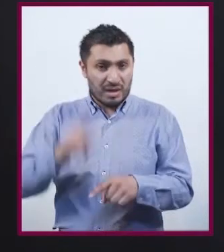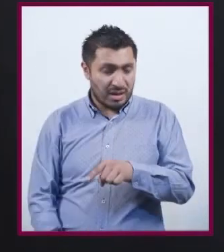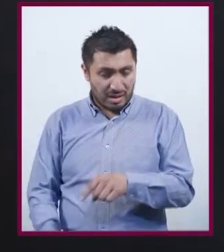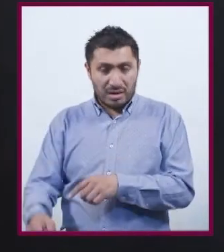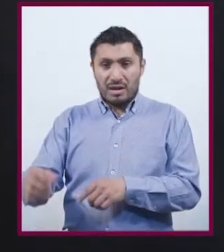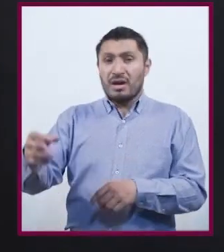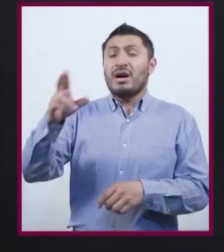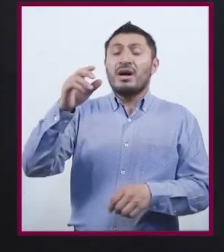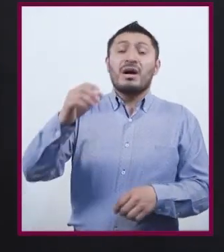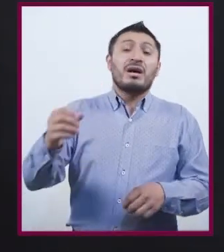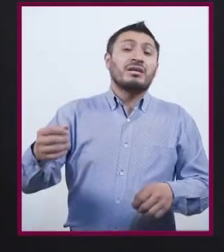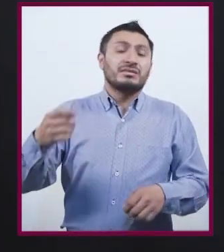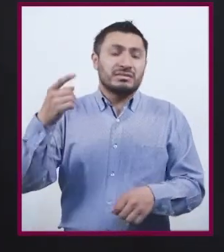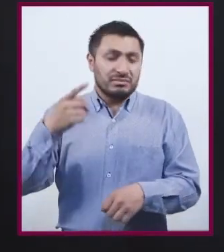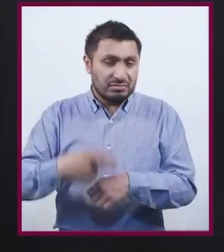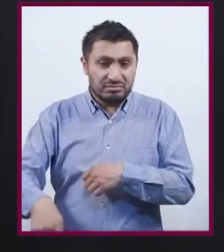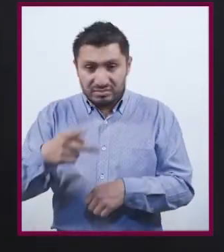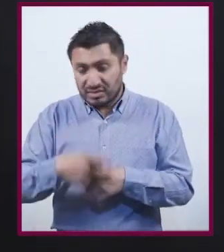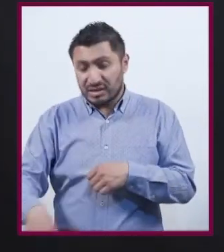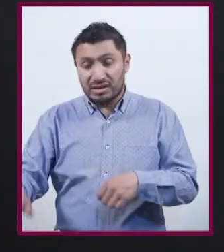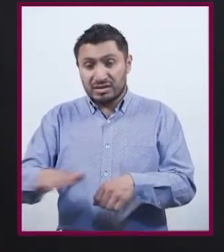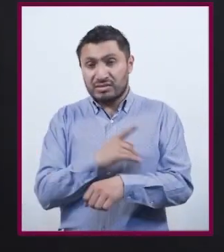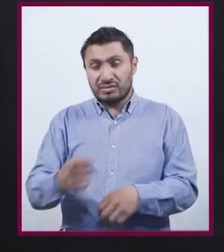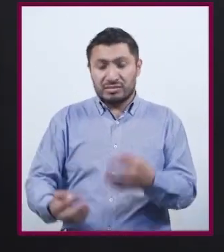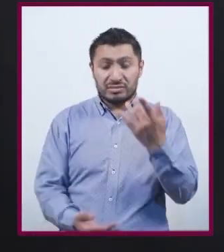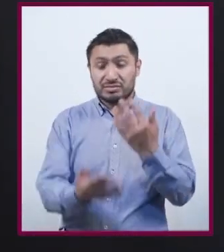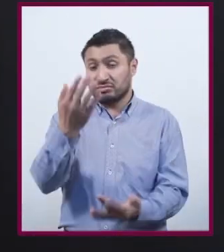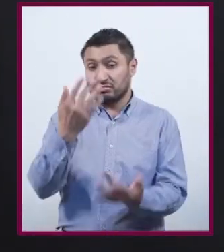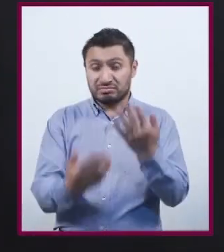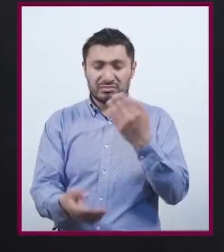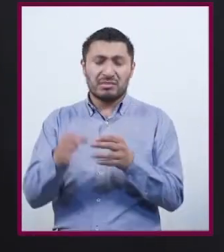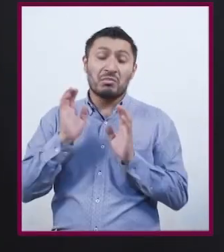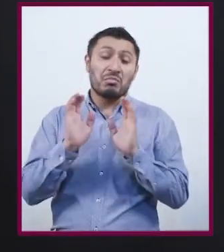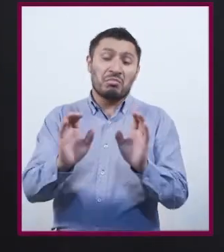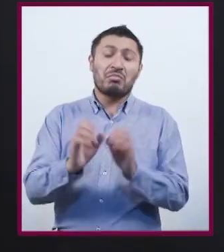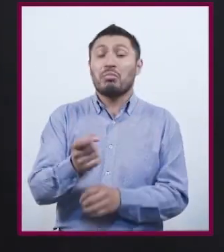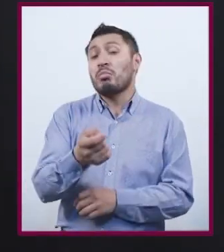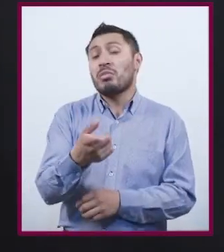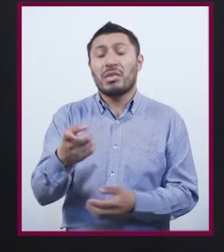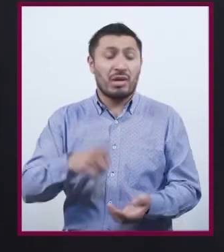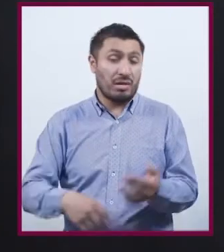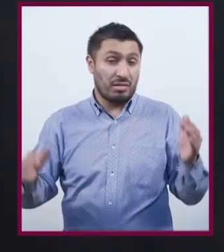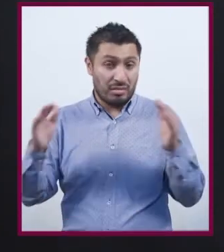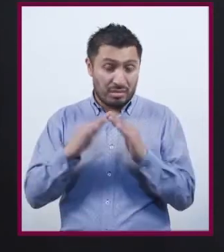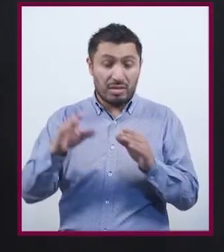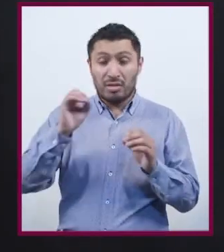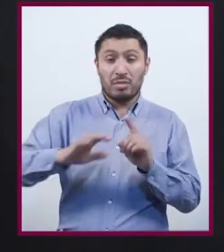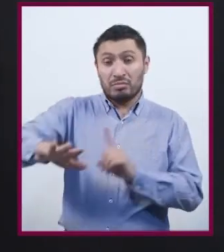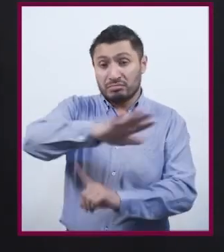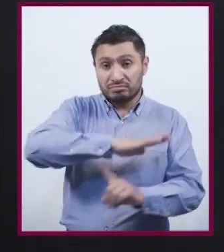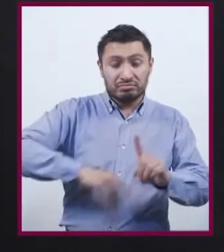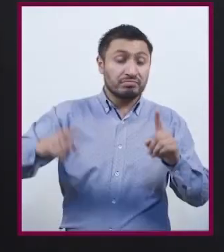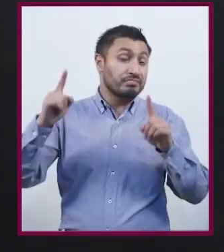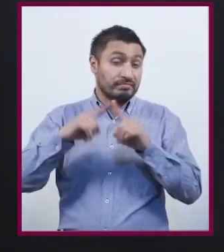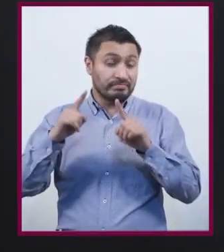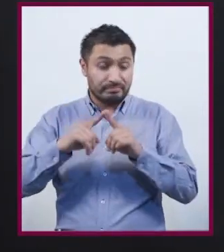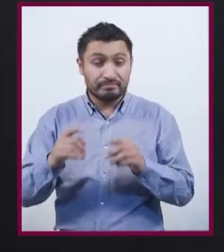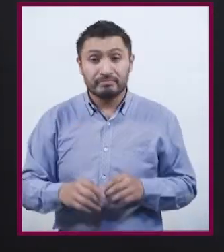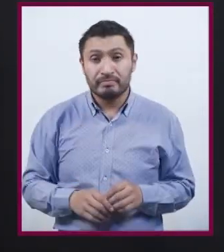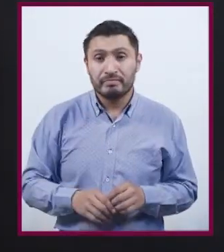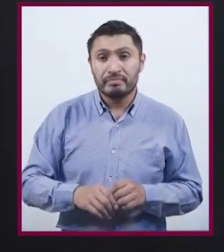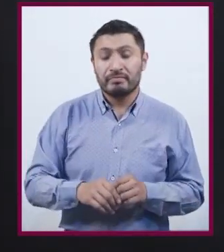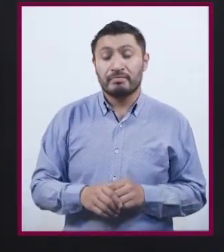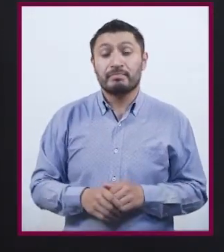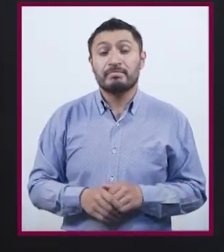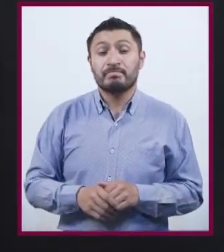insalubridad ocasionada por las inhumaciones poco cuidadas en los hogares y en los contornos de las iglesias y templos. De